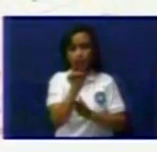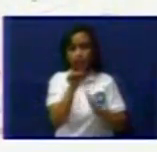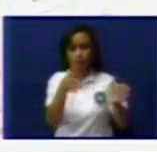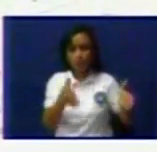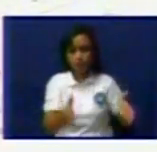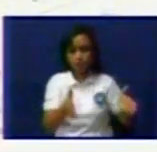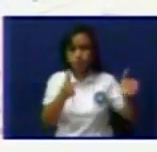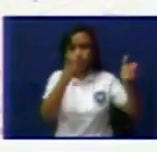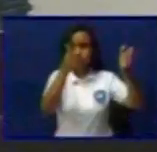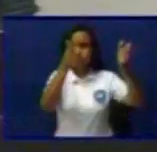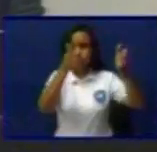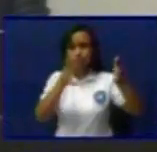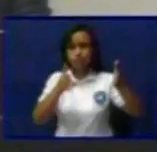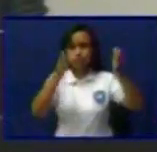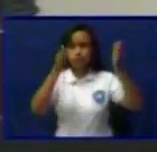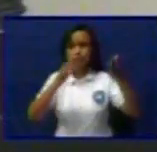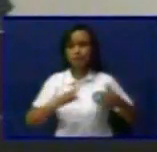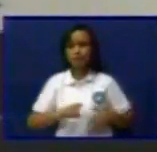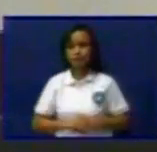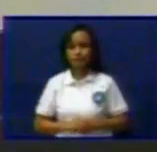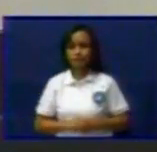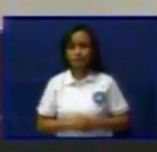contenedores.